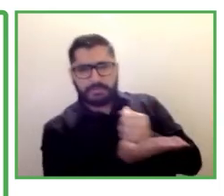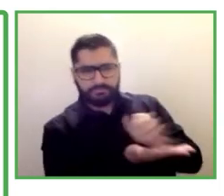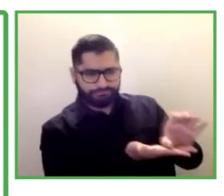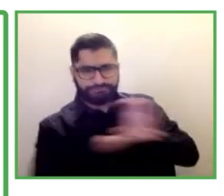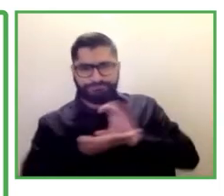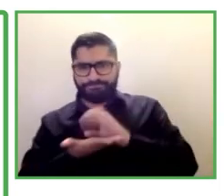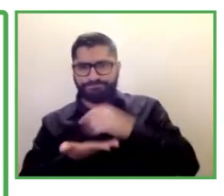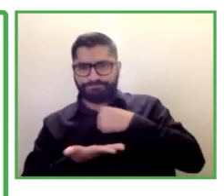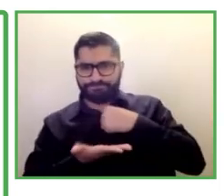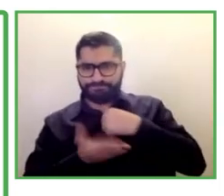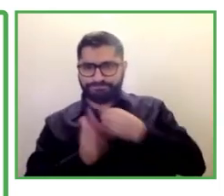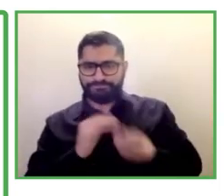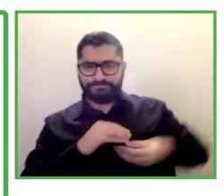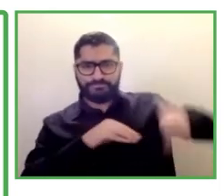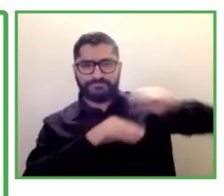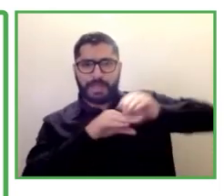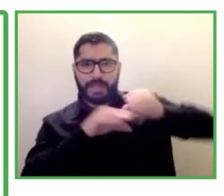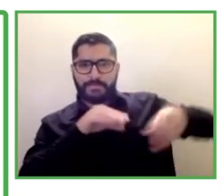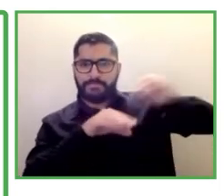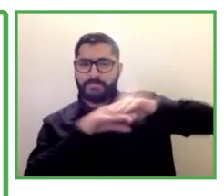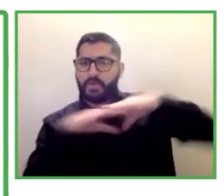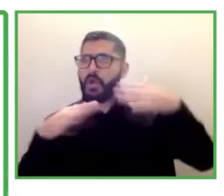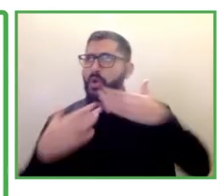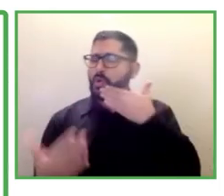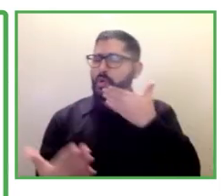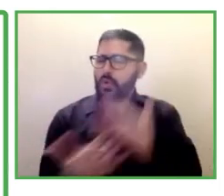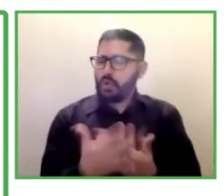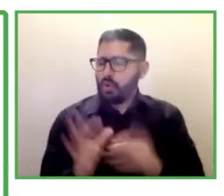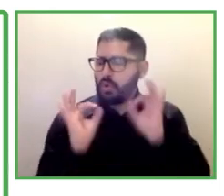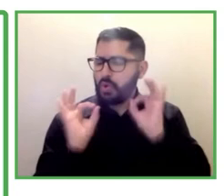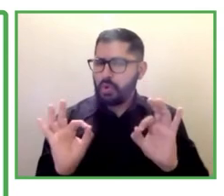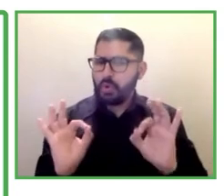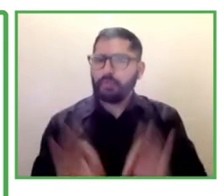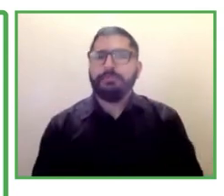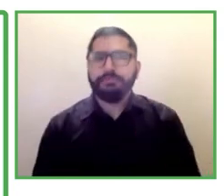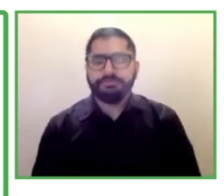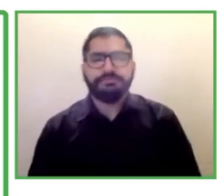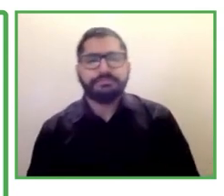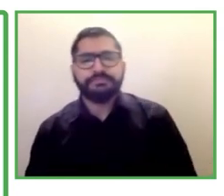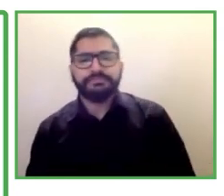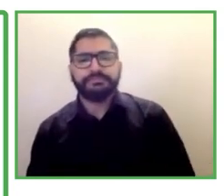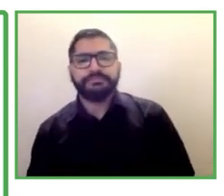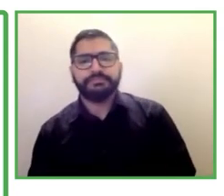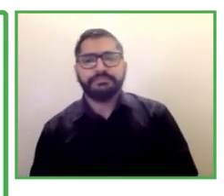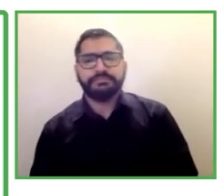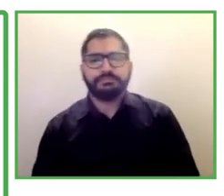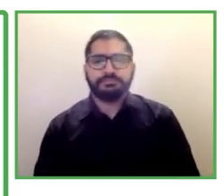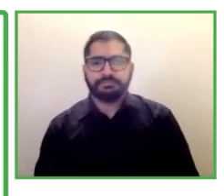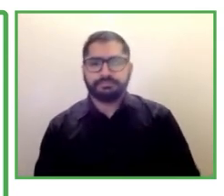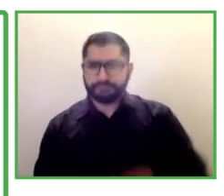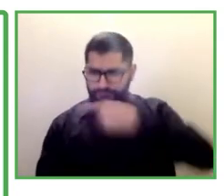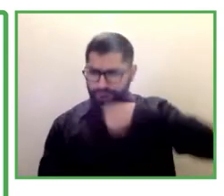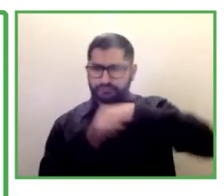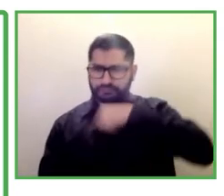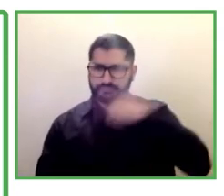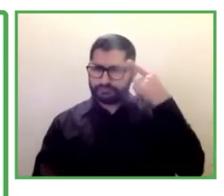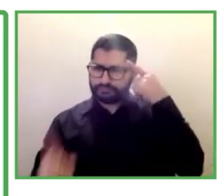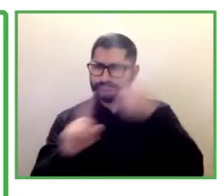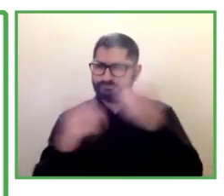We also really pride the program the fact that the position estamos orgullosos de que este programa